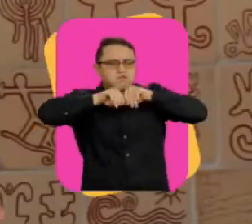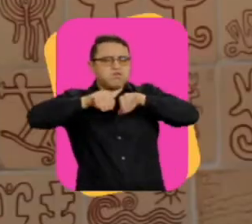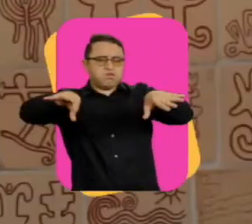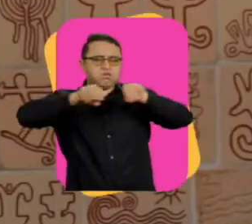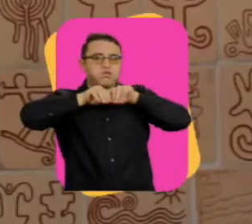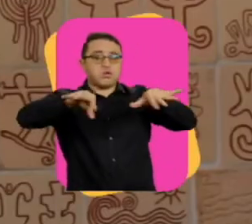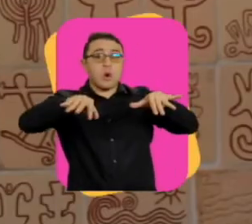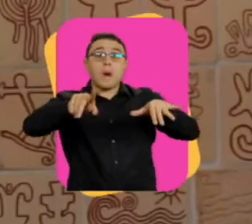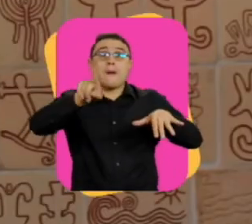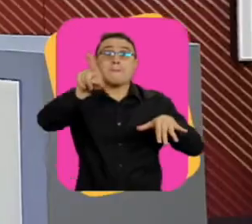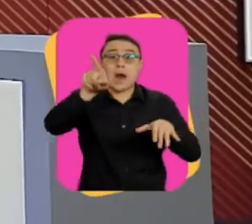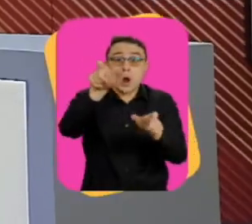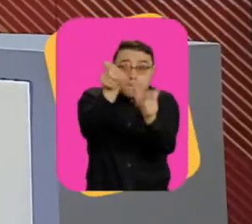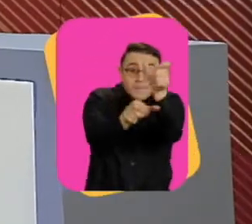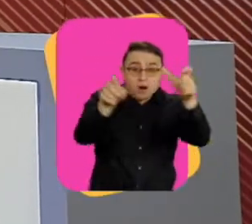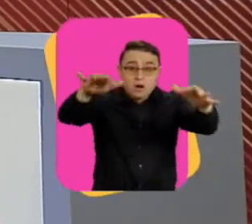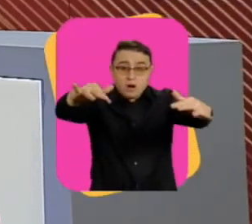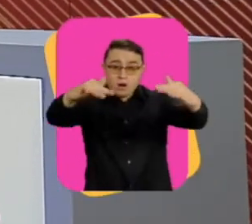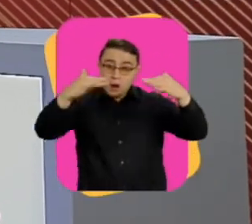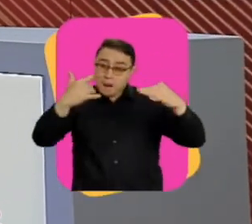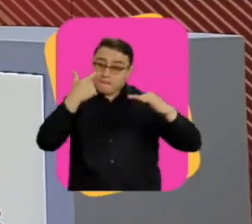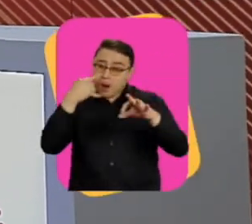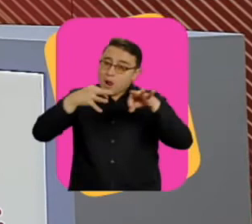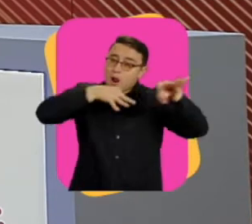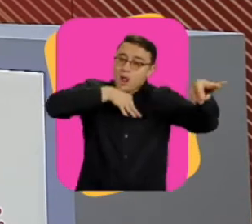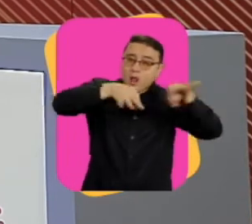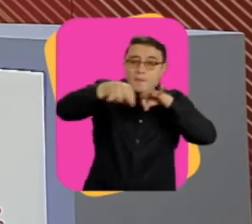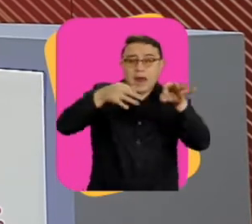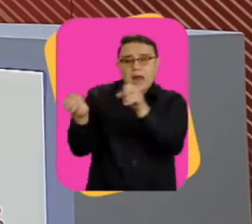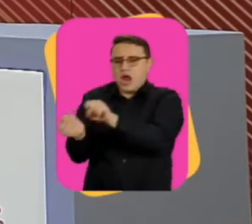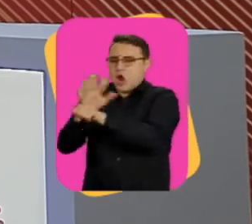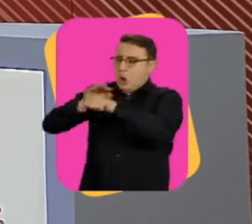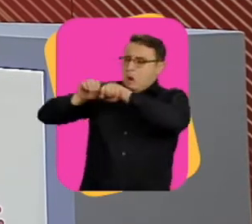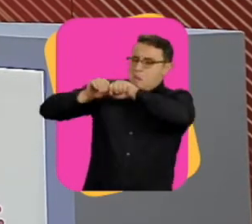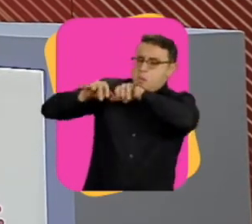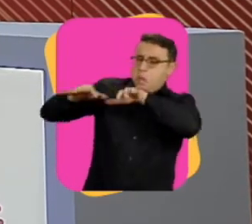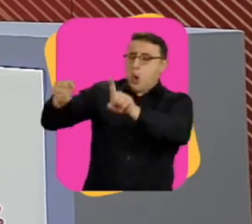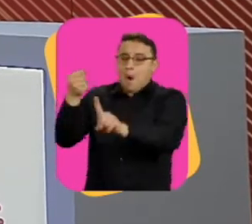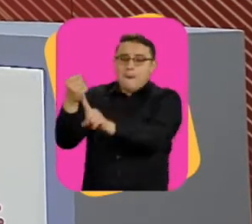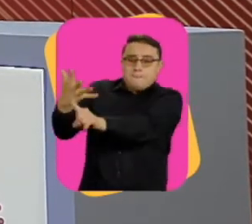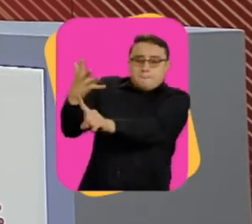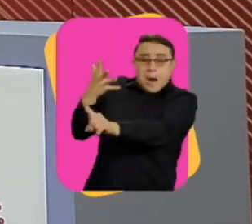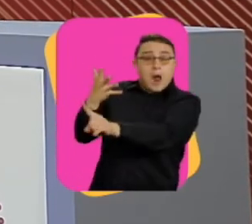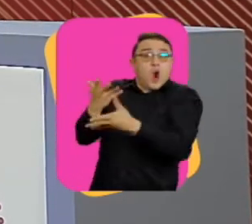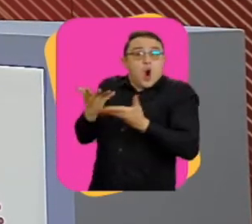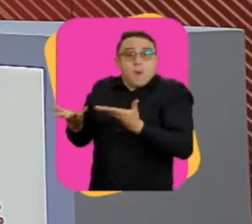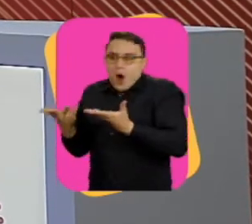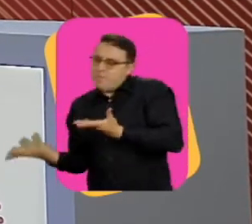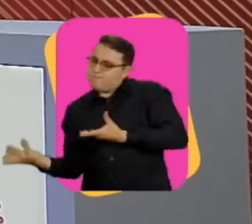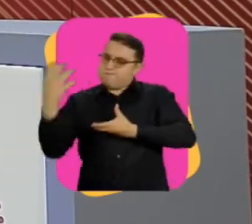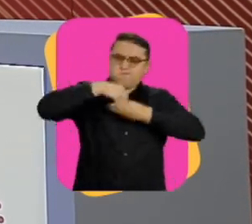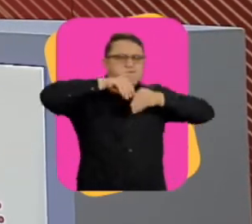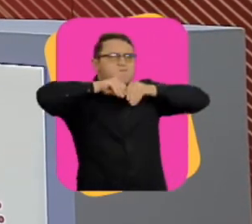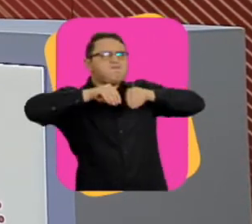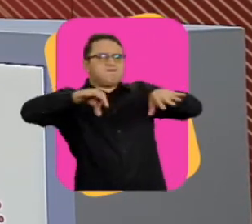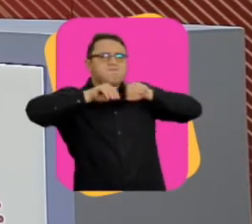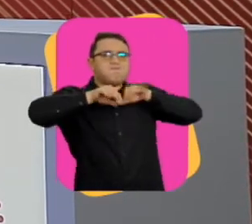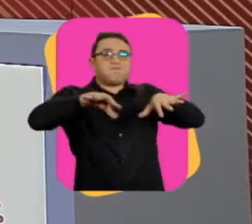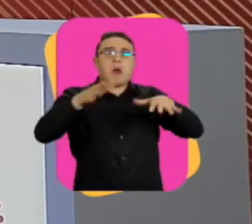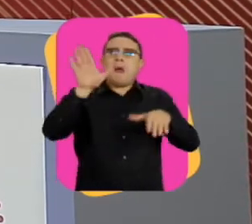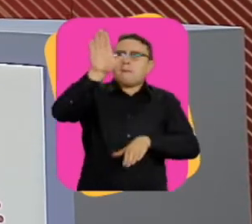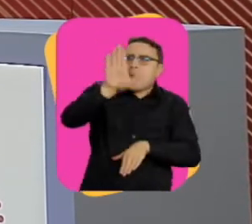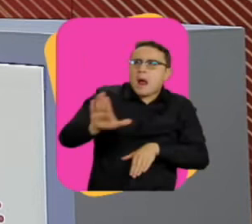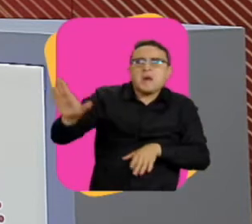la gente el impacto que esto tenía en las diferentes personas y en los diferentes departamentos. No